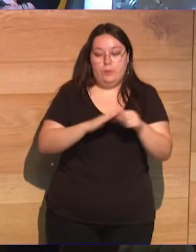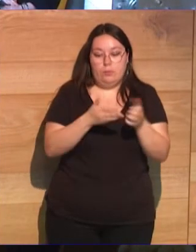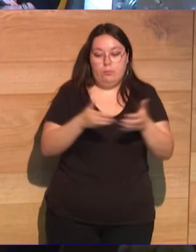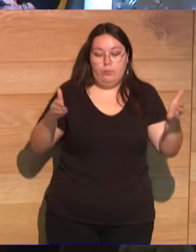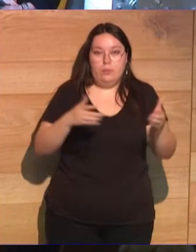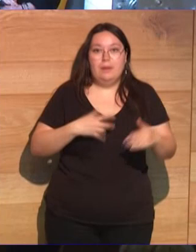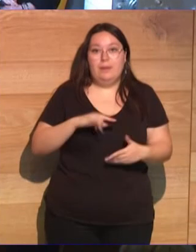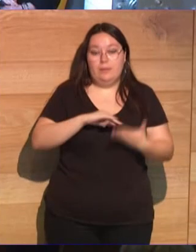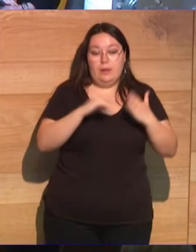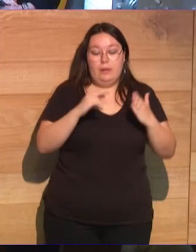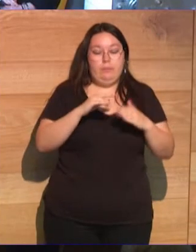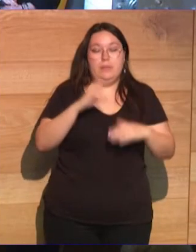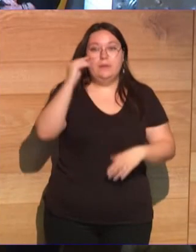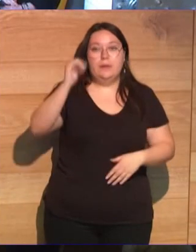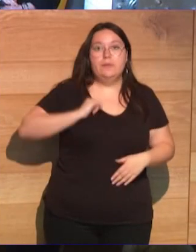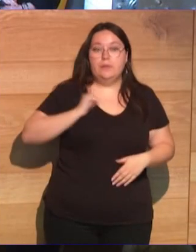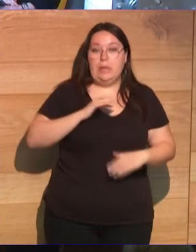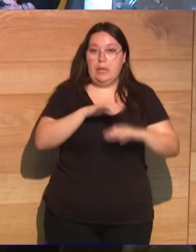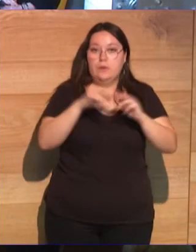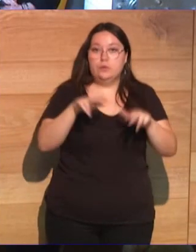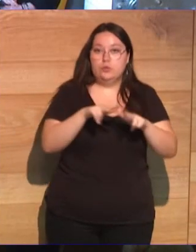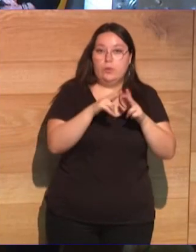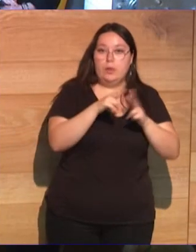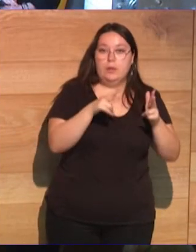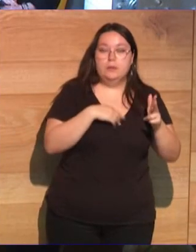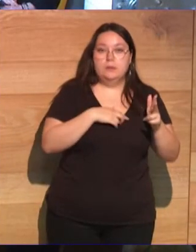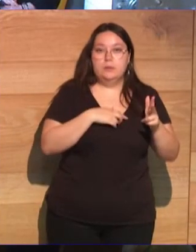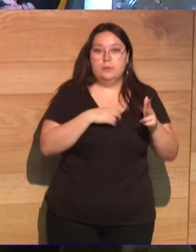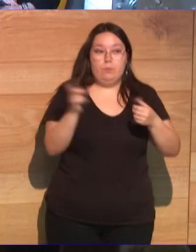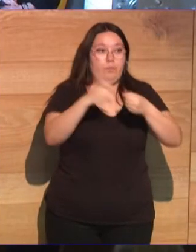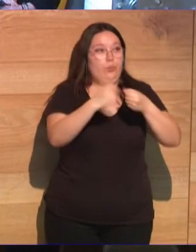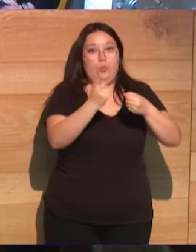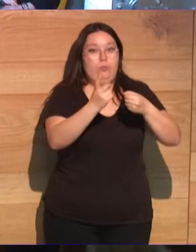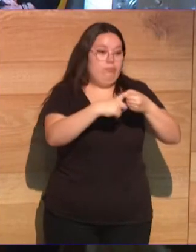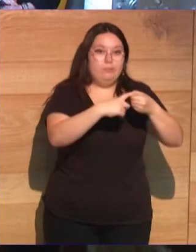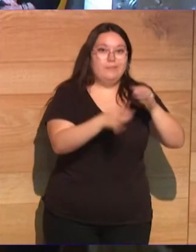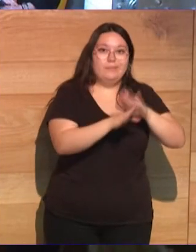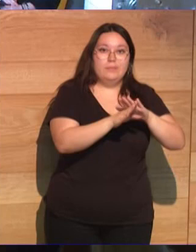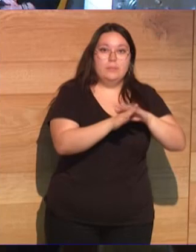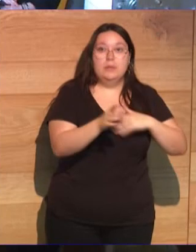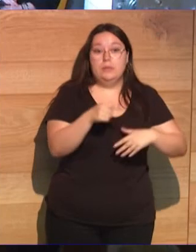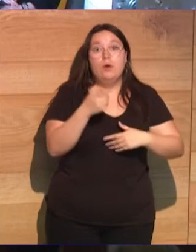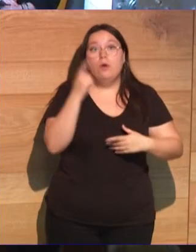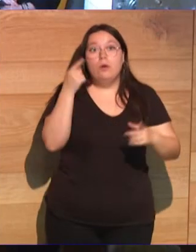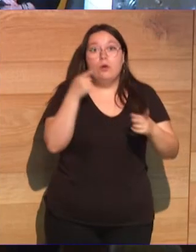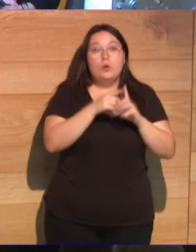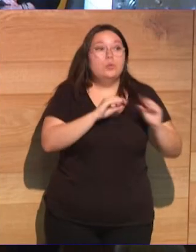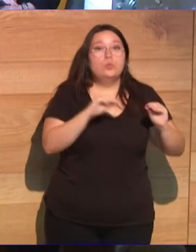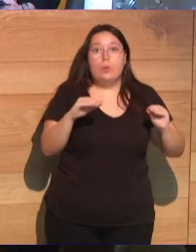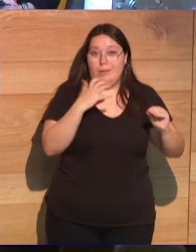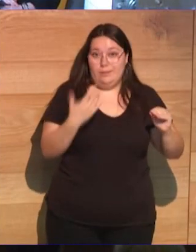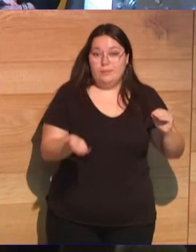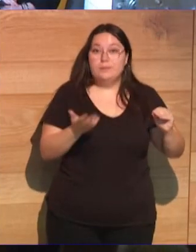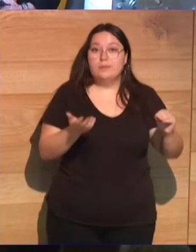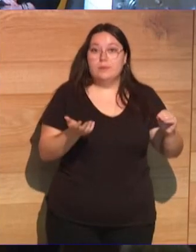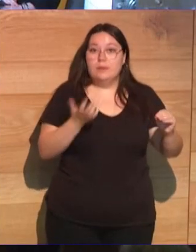la inteligencia artificial y las redes sociales lo que quiere es que nadie salga de ahí. Es decir, está pensado para que cuanto más tiempo,